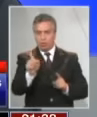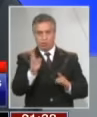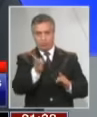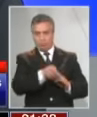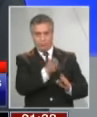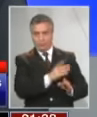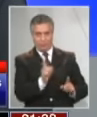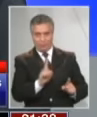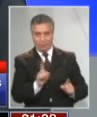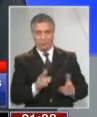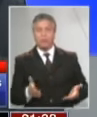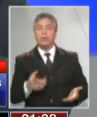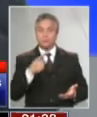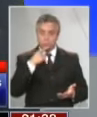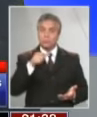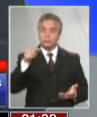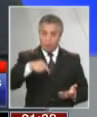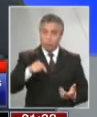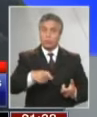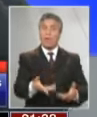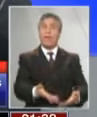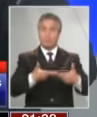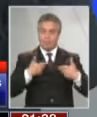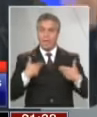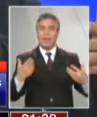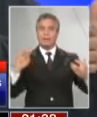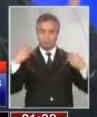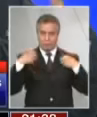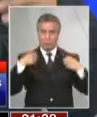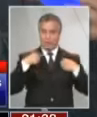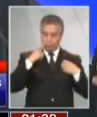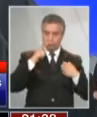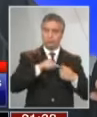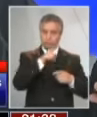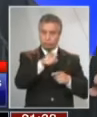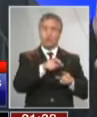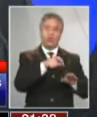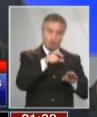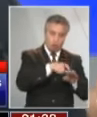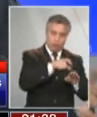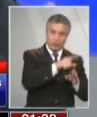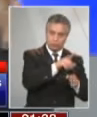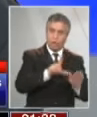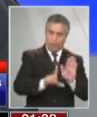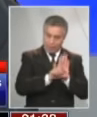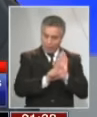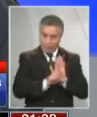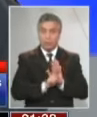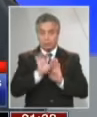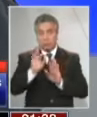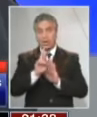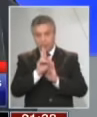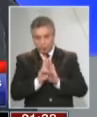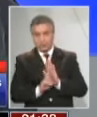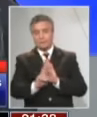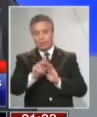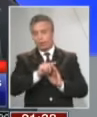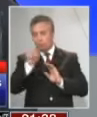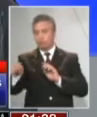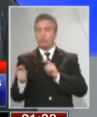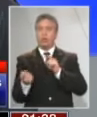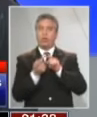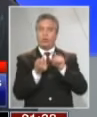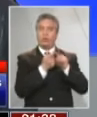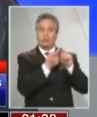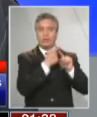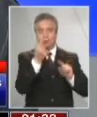que ver con que a nosotros se nos da una responsabilidad que es estar en el Congreso, legislar, pero también representar a la ciudadanía a través del contacto que